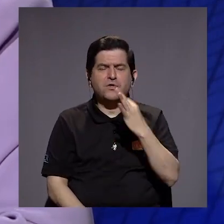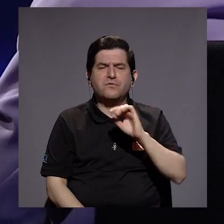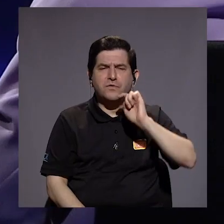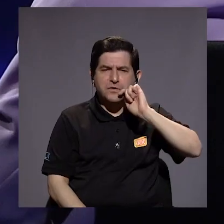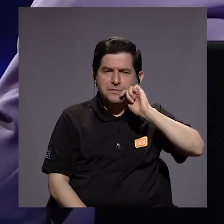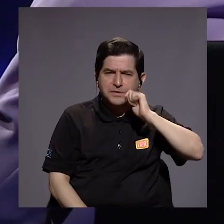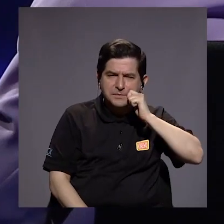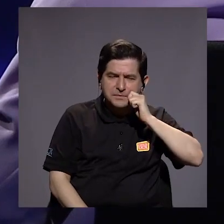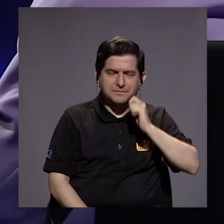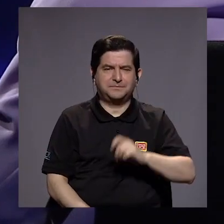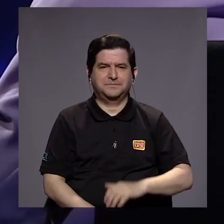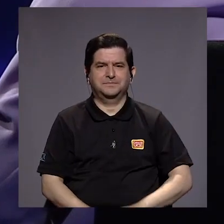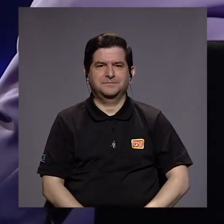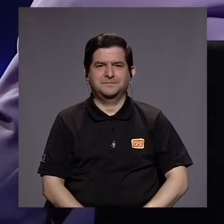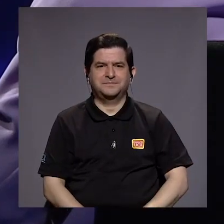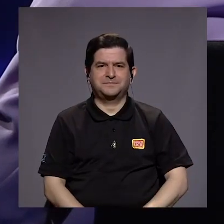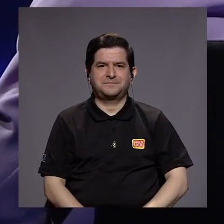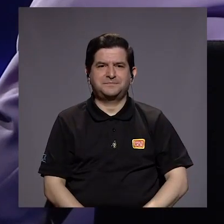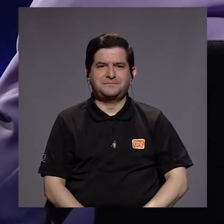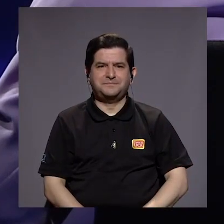discreto,